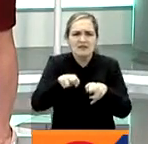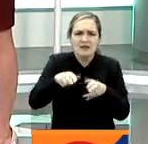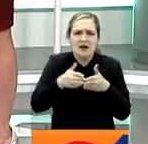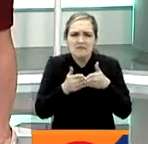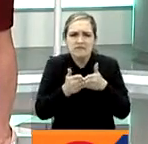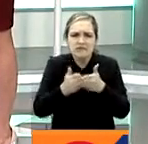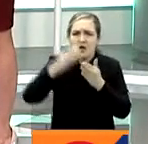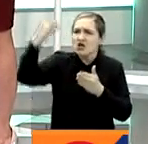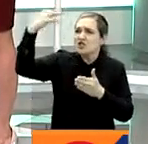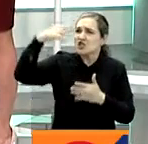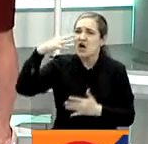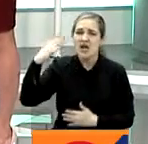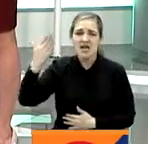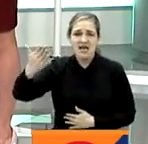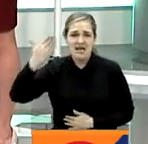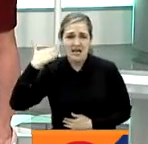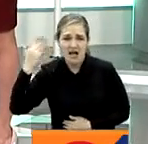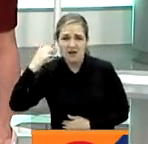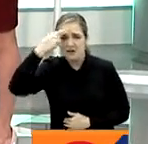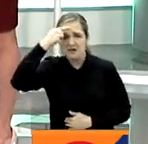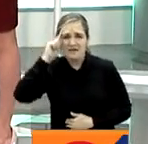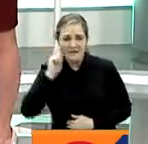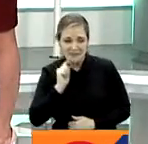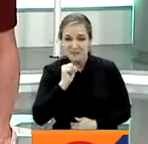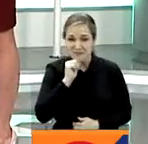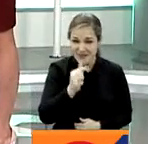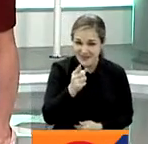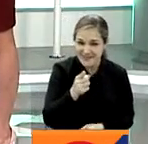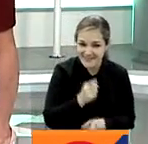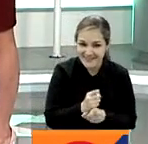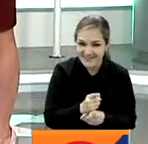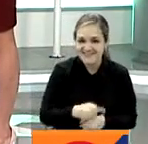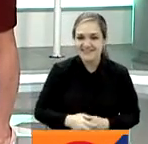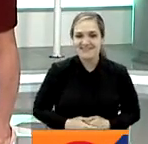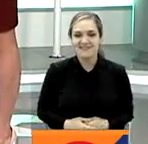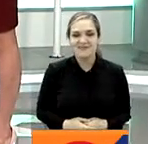es más ese calorcito que se siente?